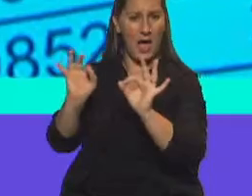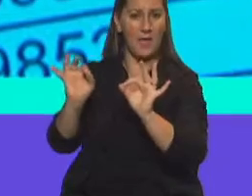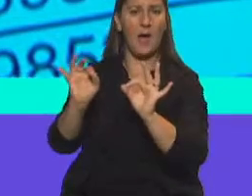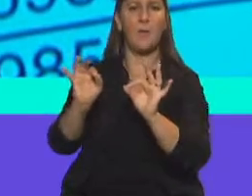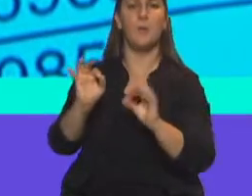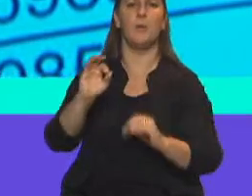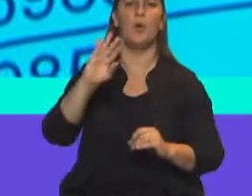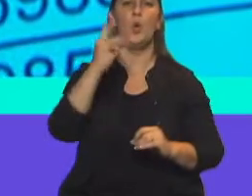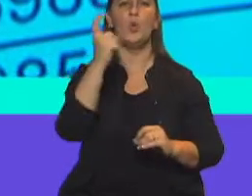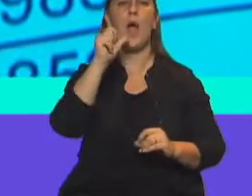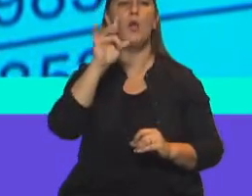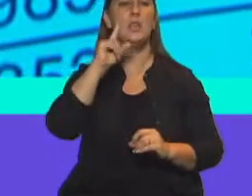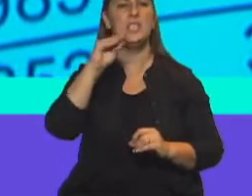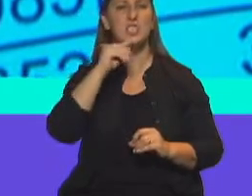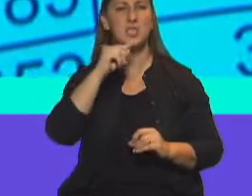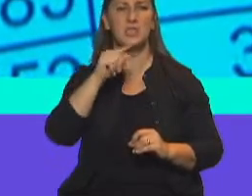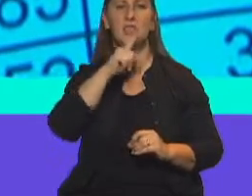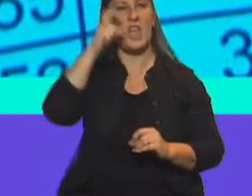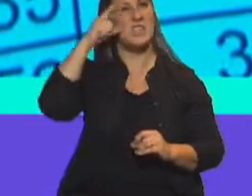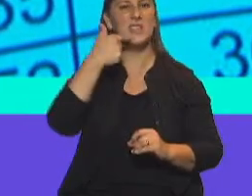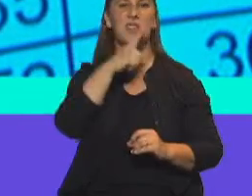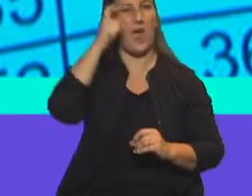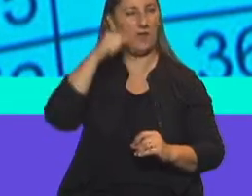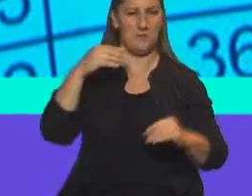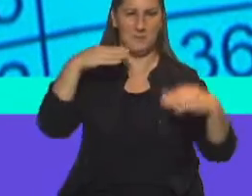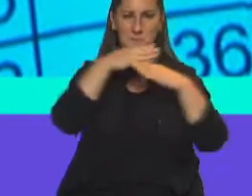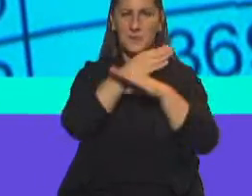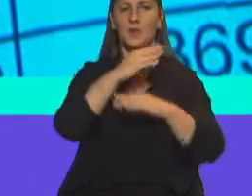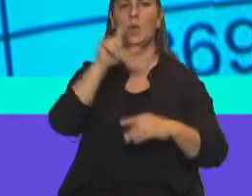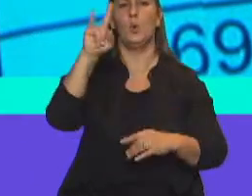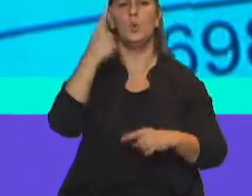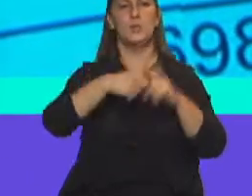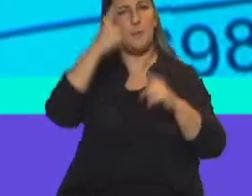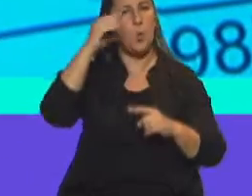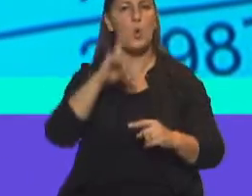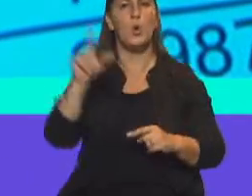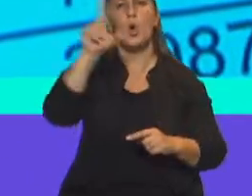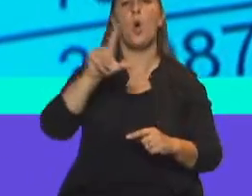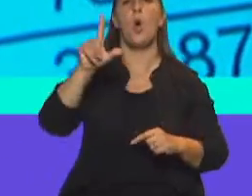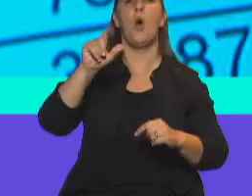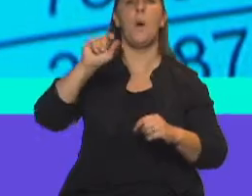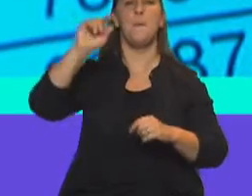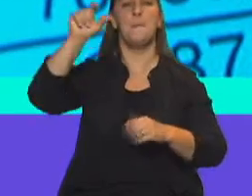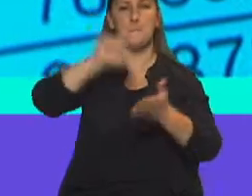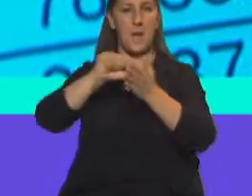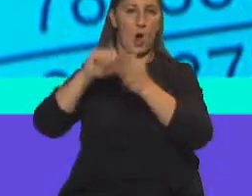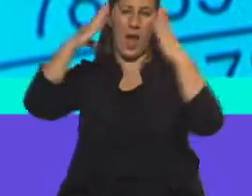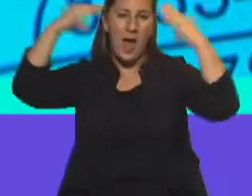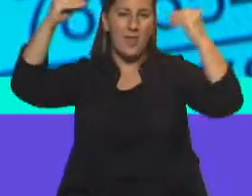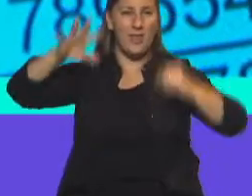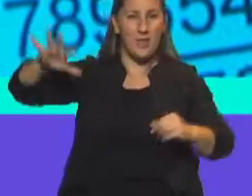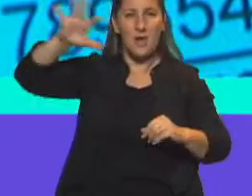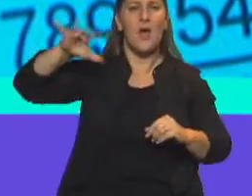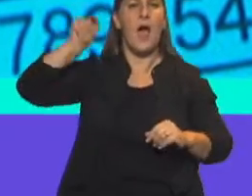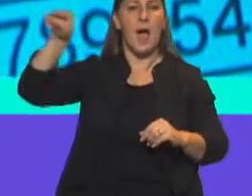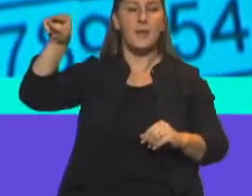de Liechtenstein, así se pronuncia medio raro, Luxemburgo, los Países Bajos, digo, y me meto en estos lugares